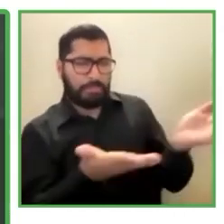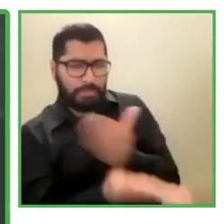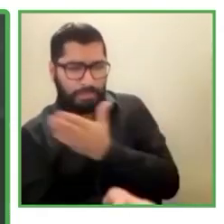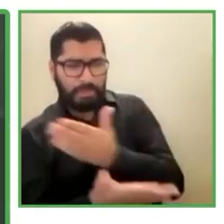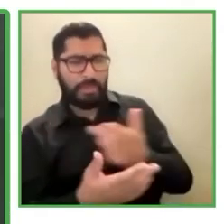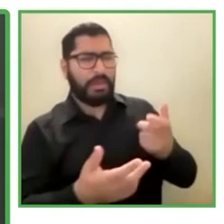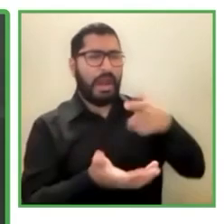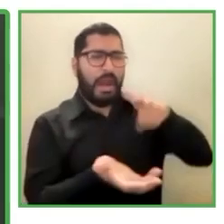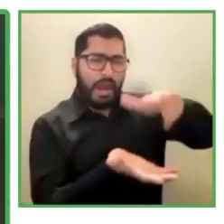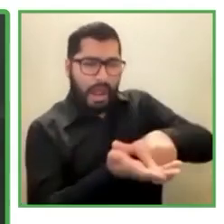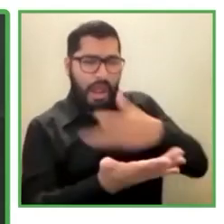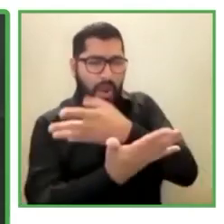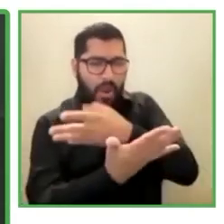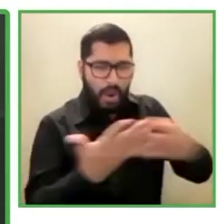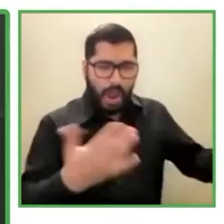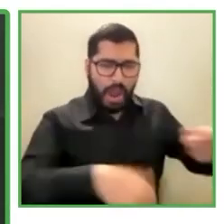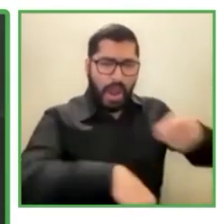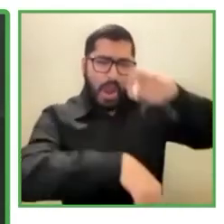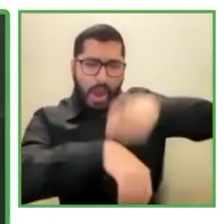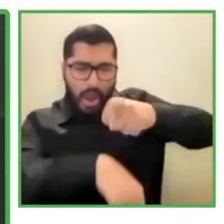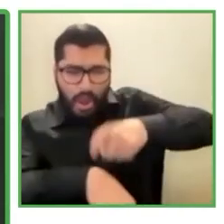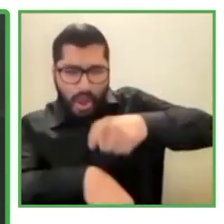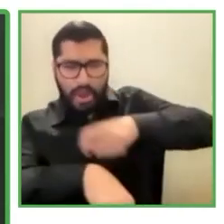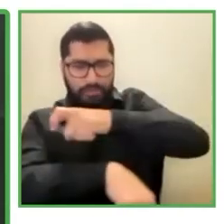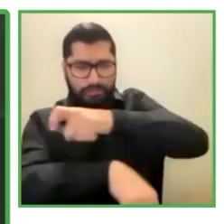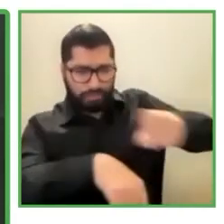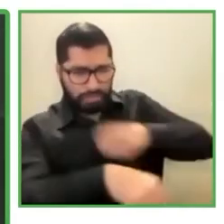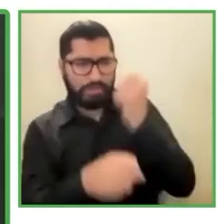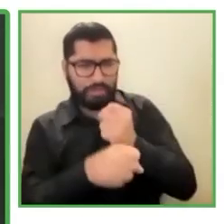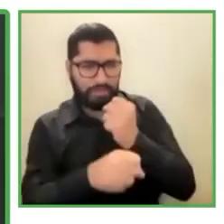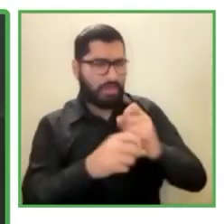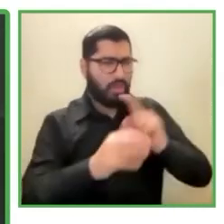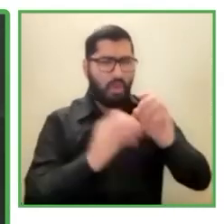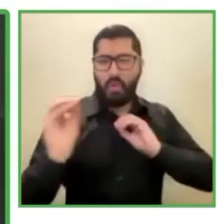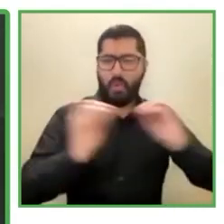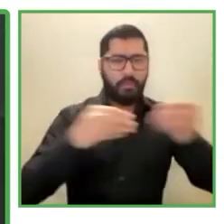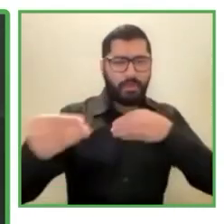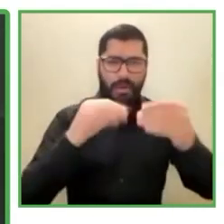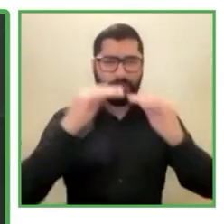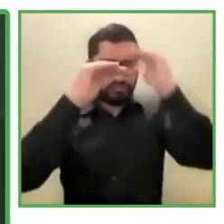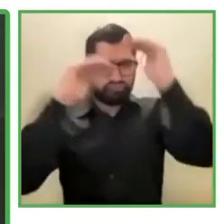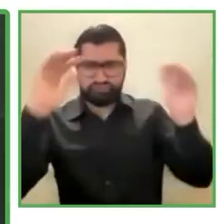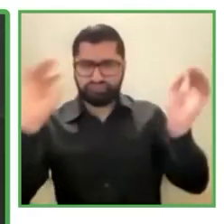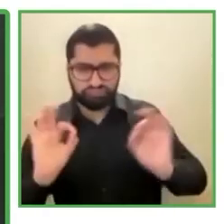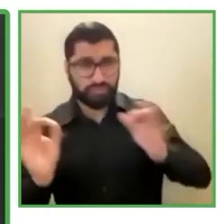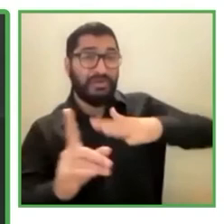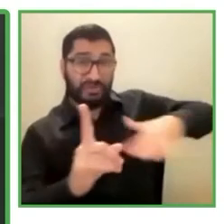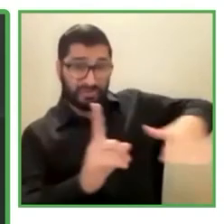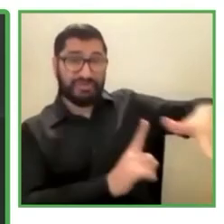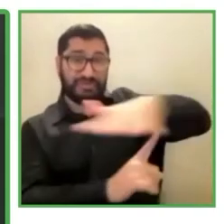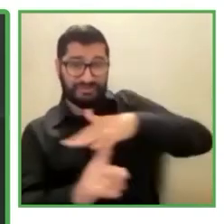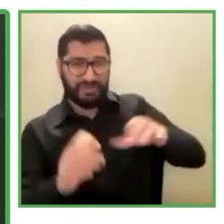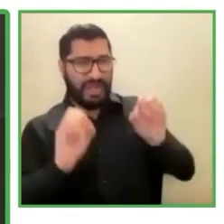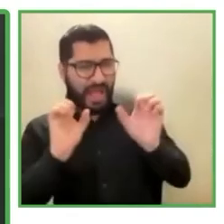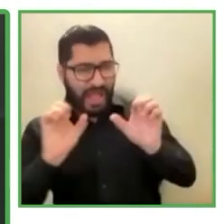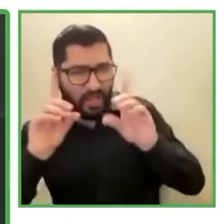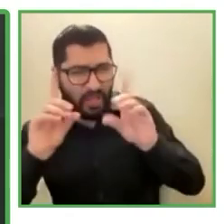inflexibles, los estereotipos culturales y los entornos de aprendizaje que no son inclusivos.